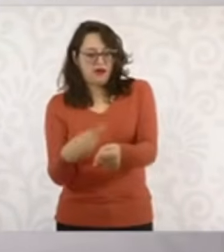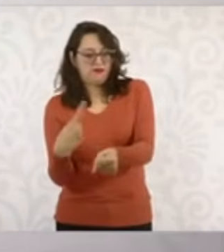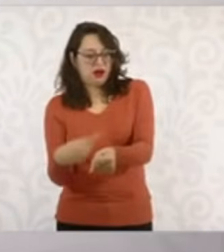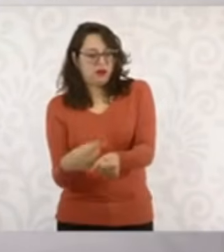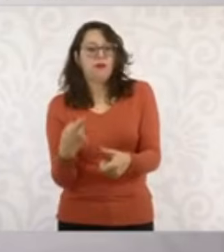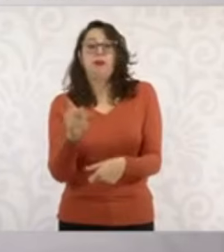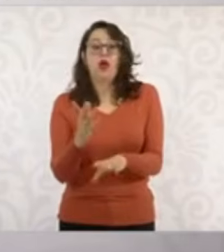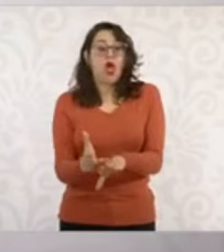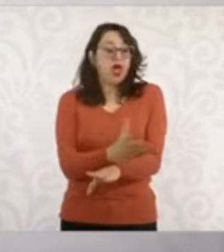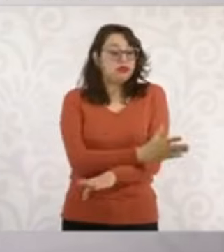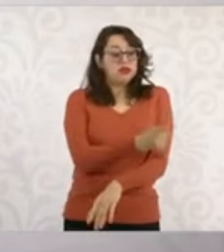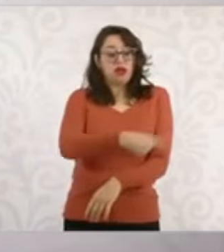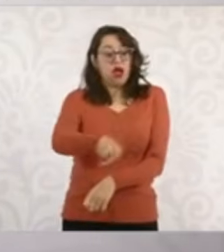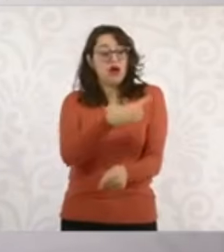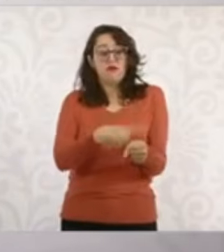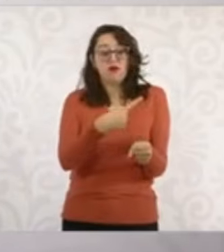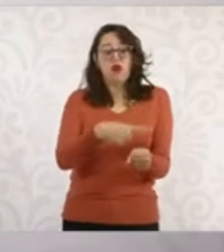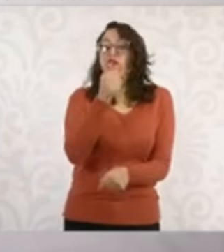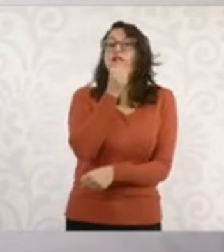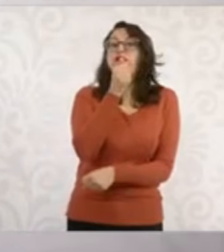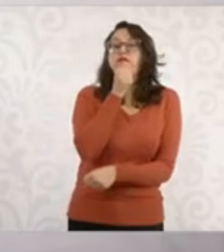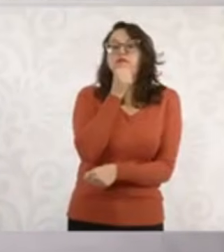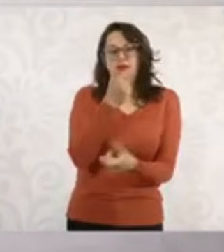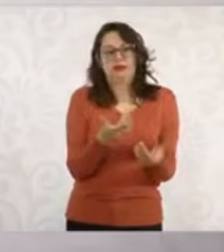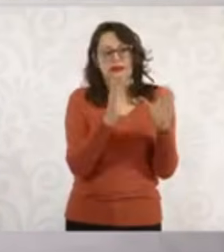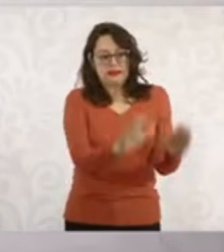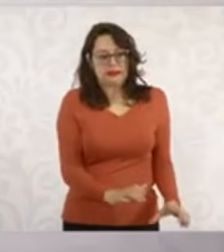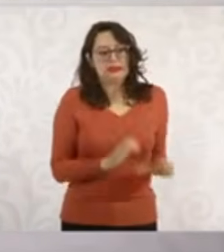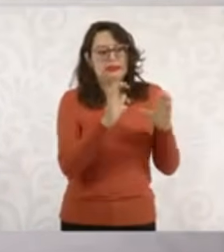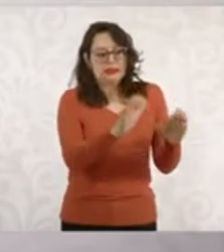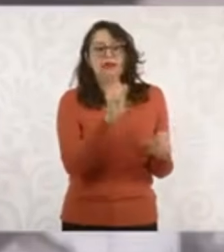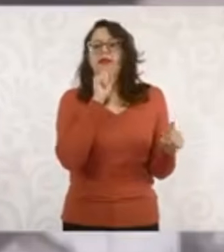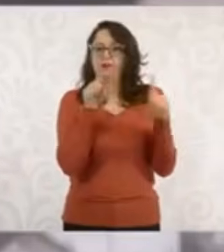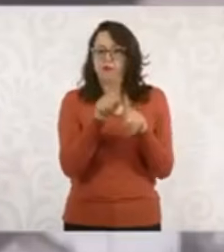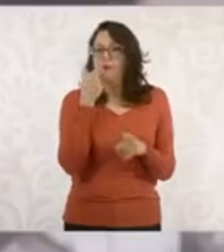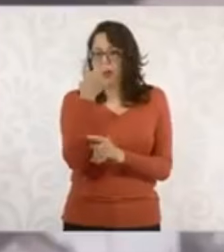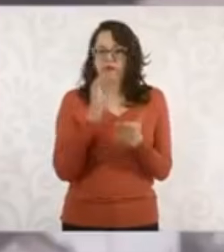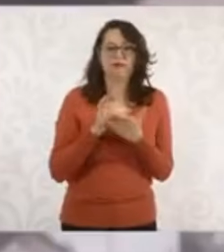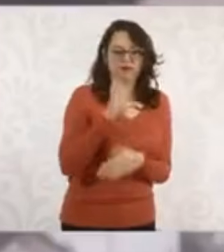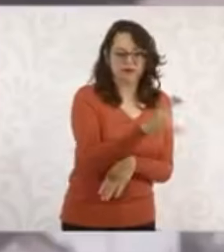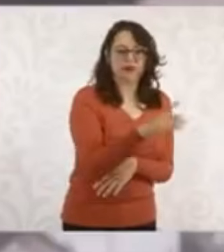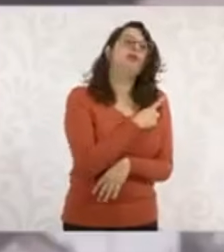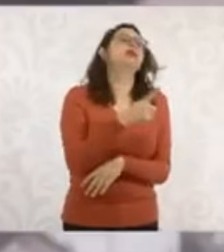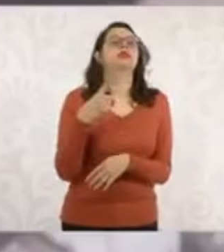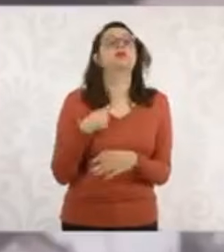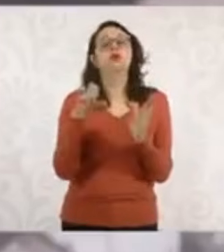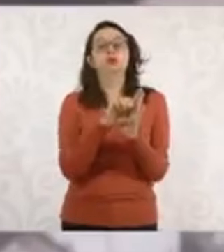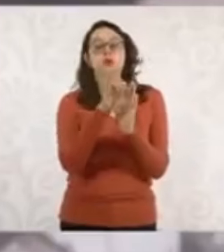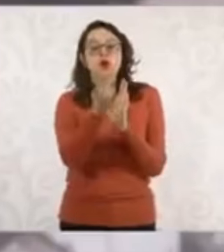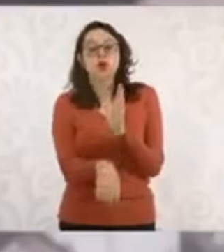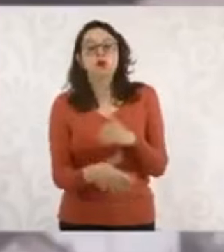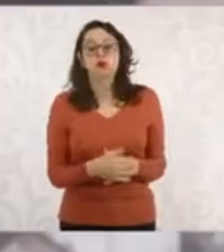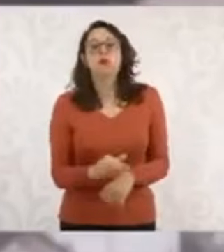se vuelve muy importante y tenemos que invertir en prevención. Un ejemplo de ello es el número